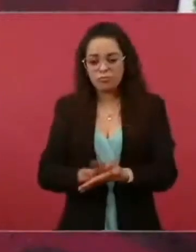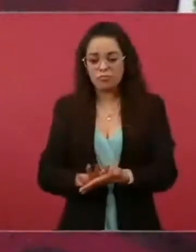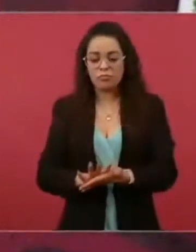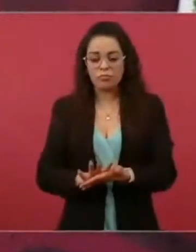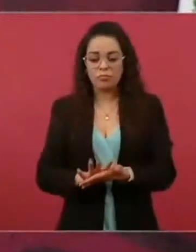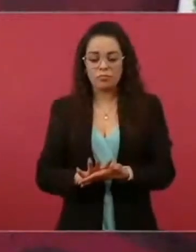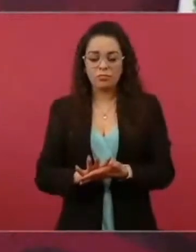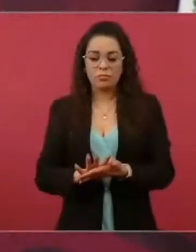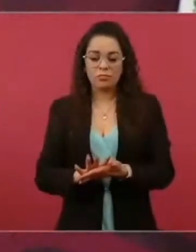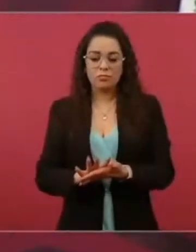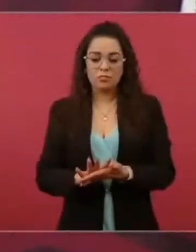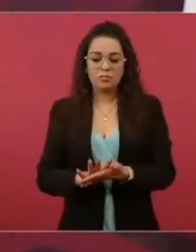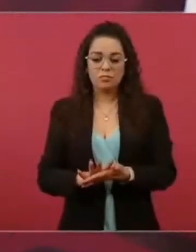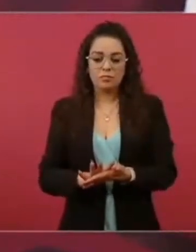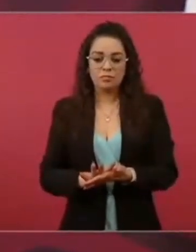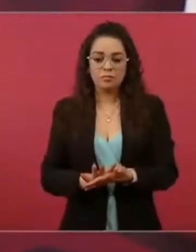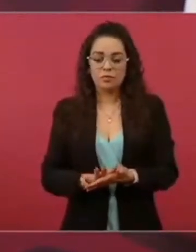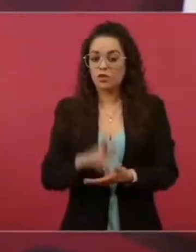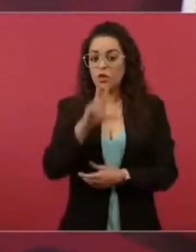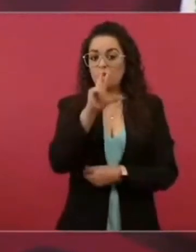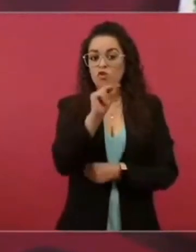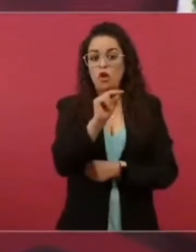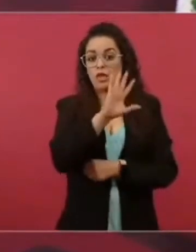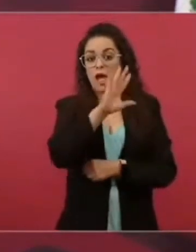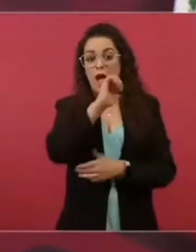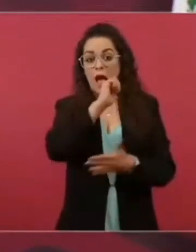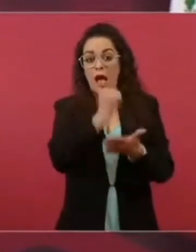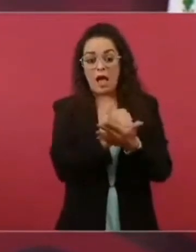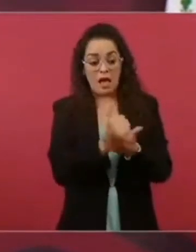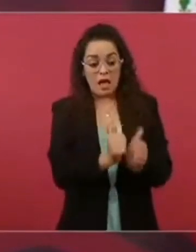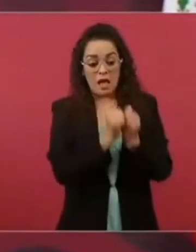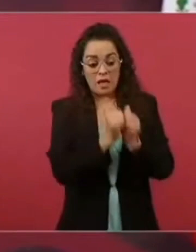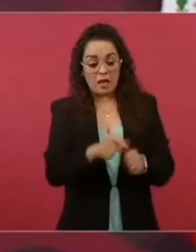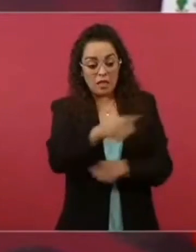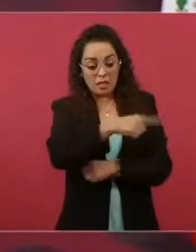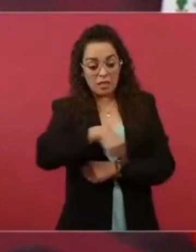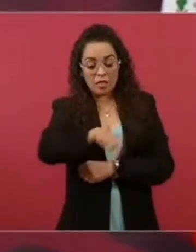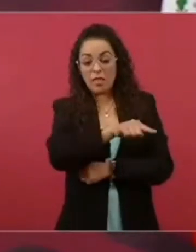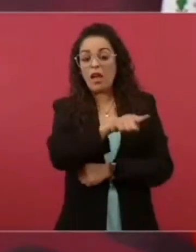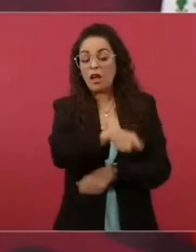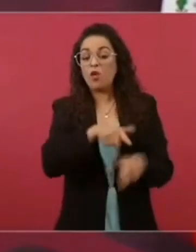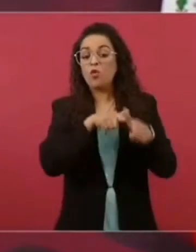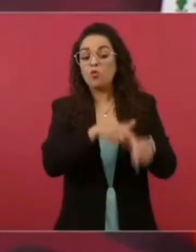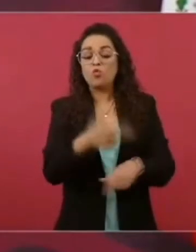se arraigue el consumo,